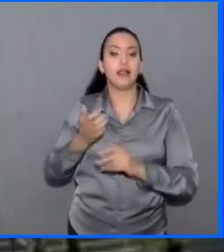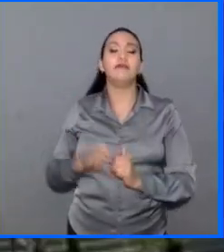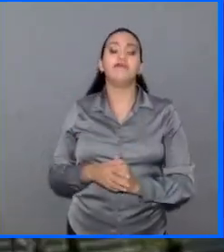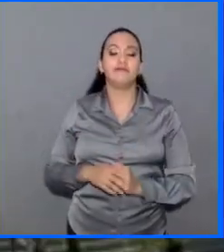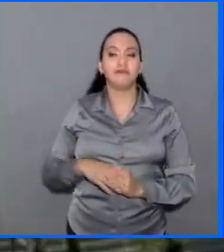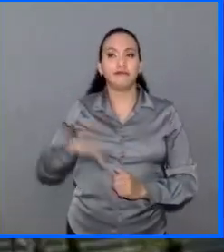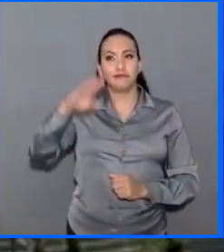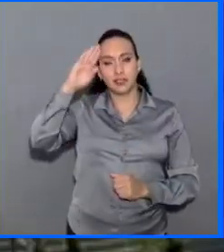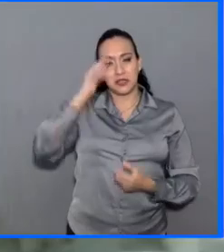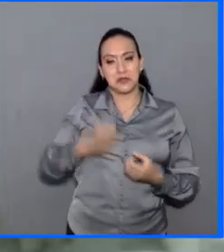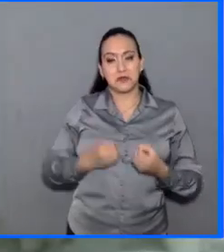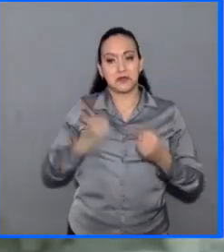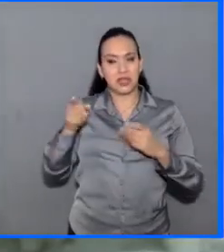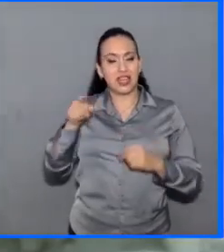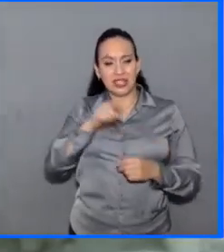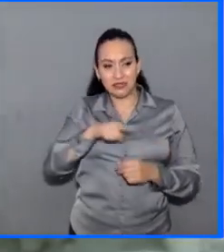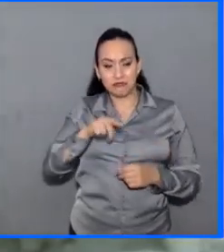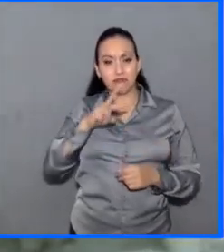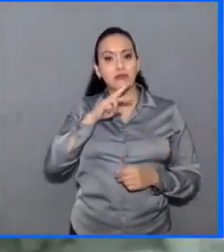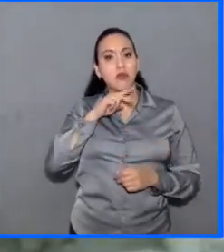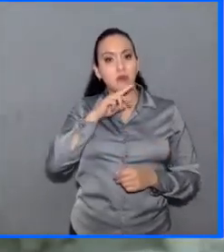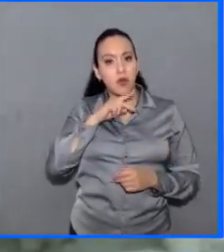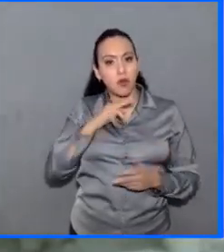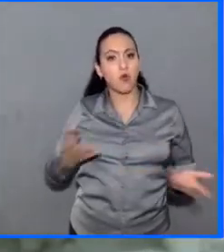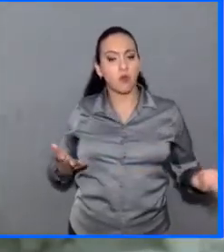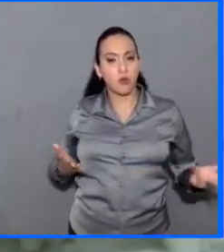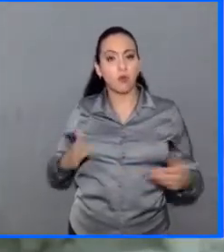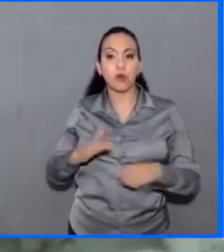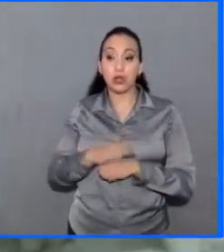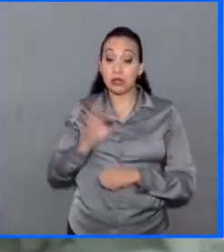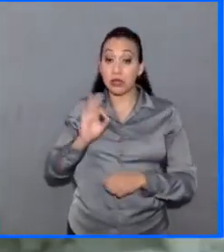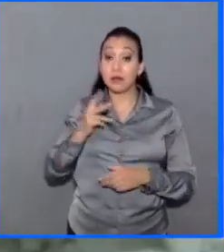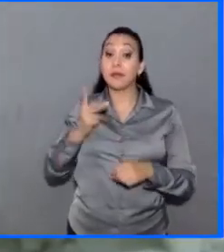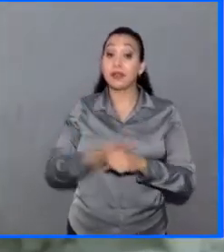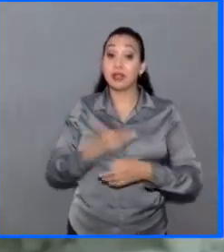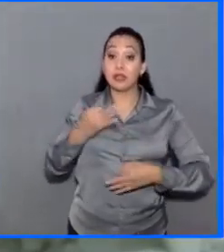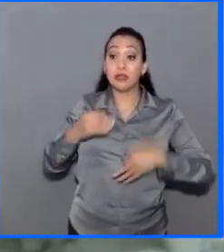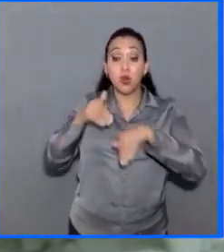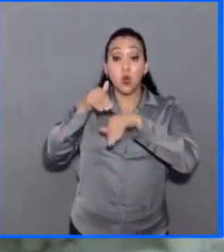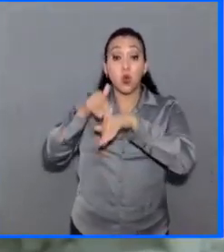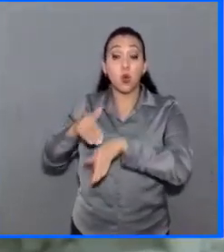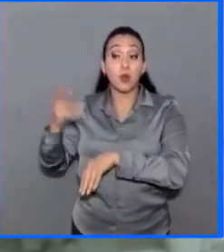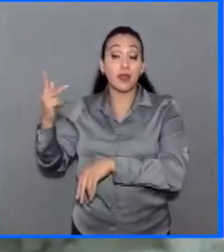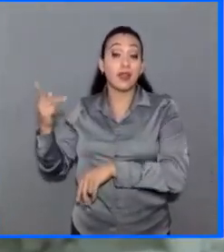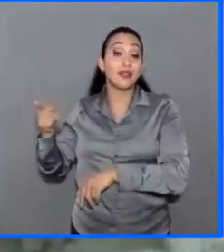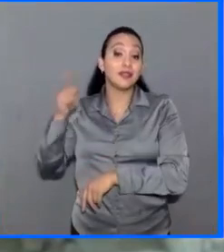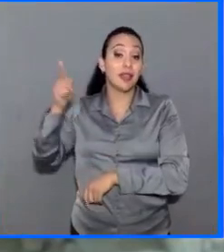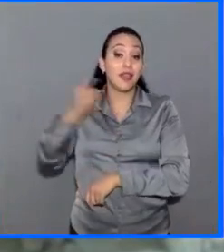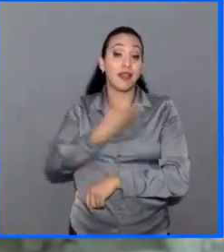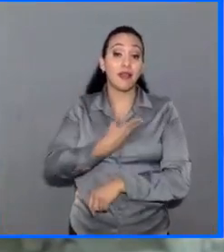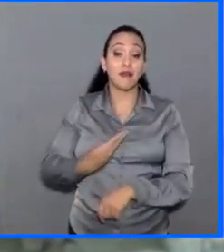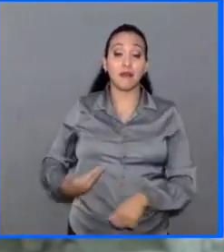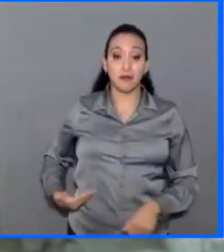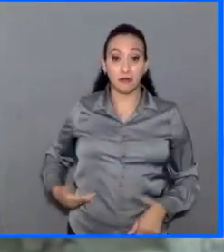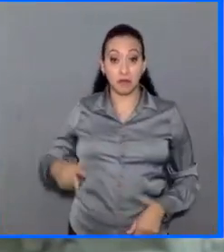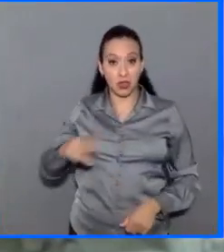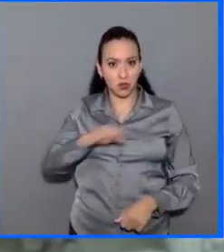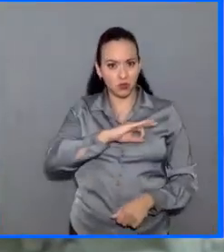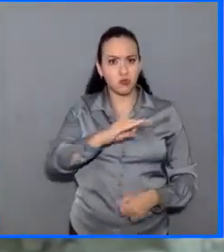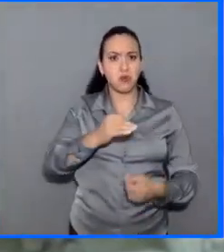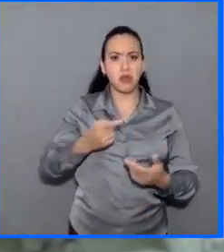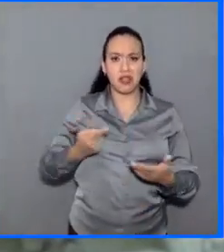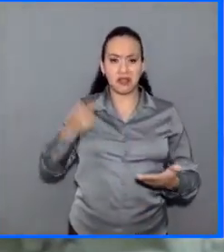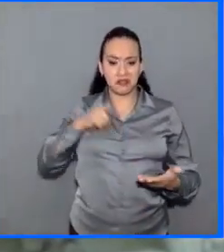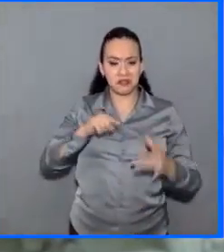sus preocupaciones sobre la capacidad de los tribunales inferiores para emitir mandatos judiciales a nivel nacional. Sin embargo, al